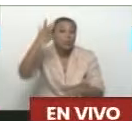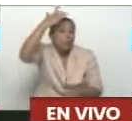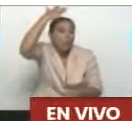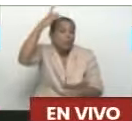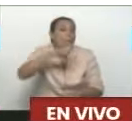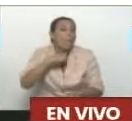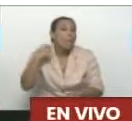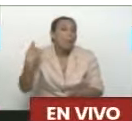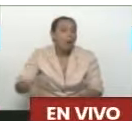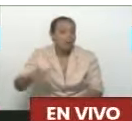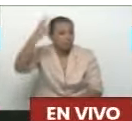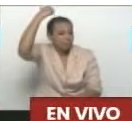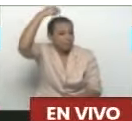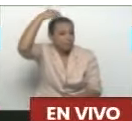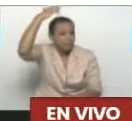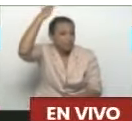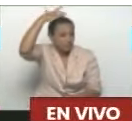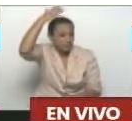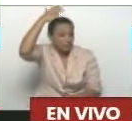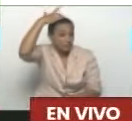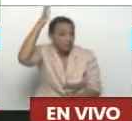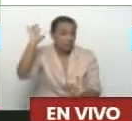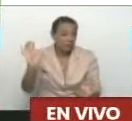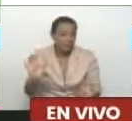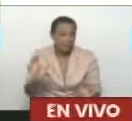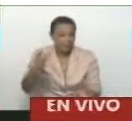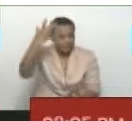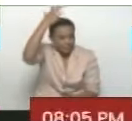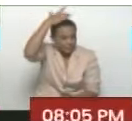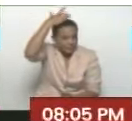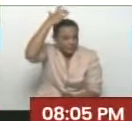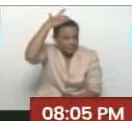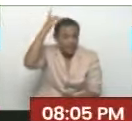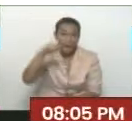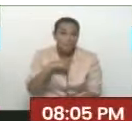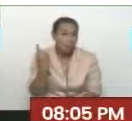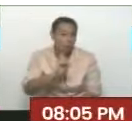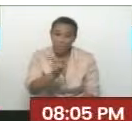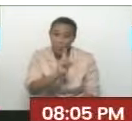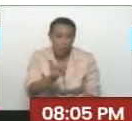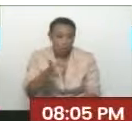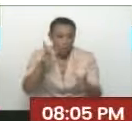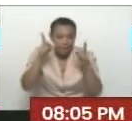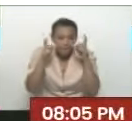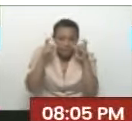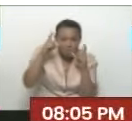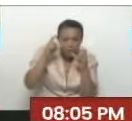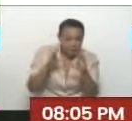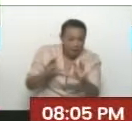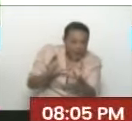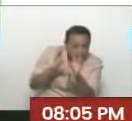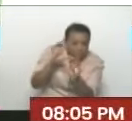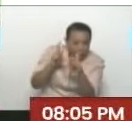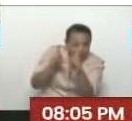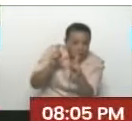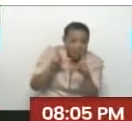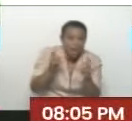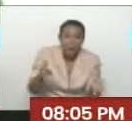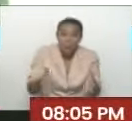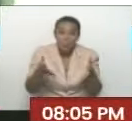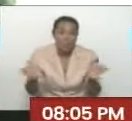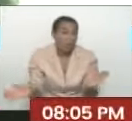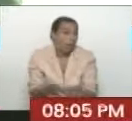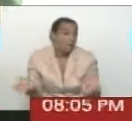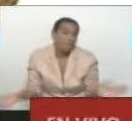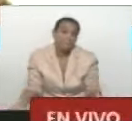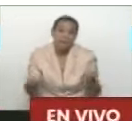Ernesto Villegas escribió un libro sobre todos esos acontecimientos. y le hicieron los primeros auxilios, se lo llevaron